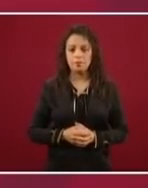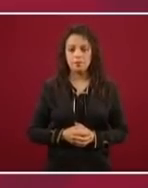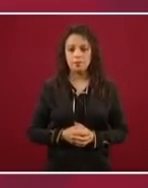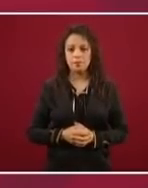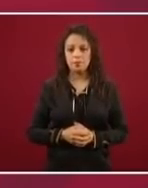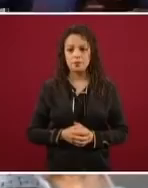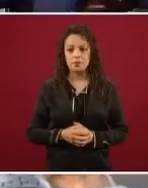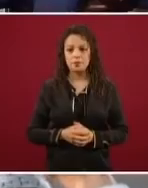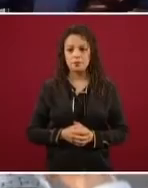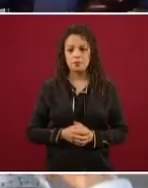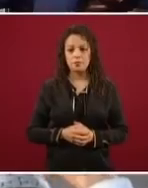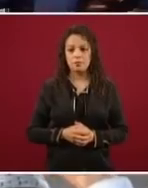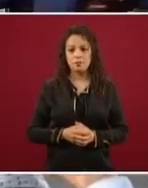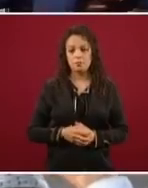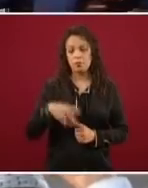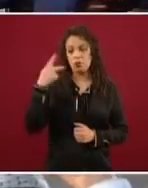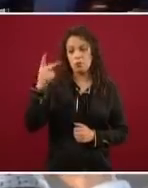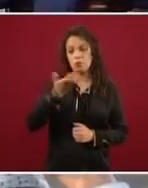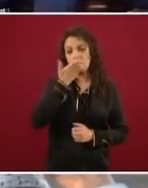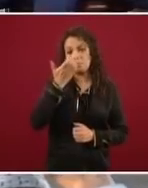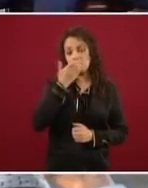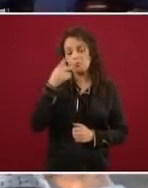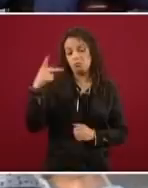es un periodismo conservador